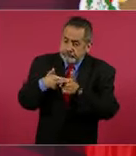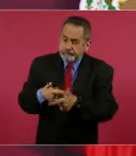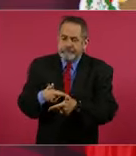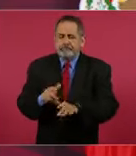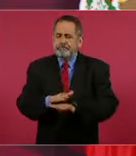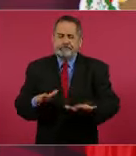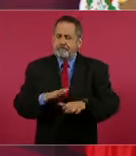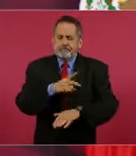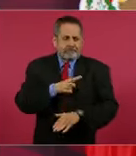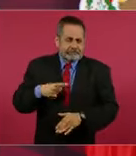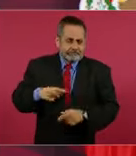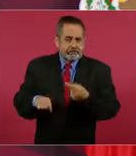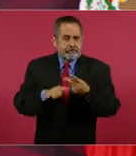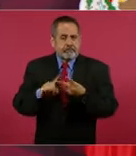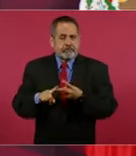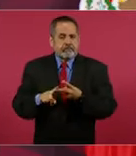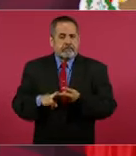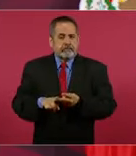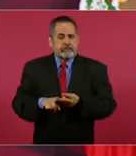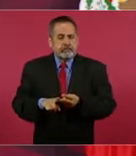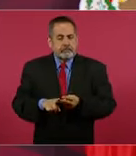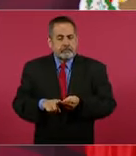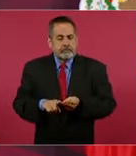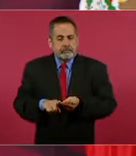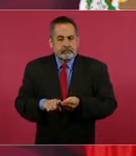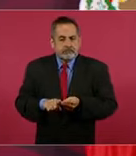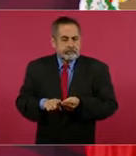que no debe haber